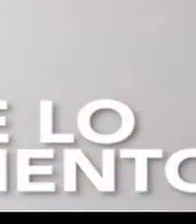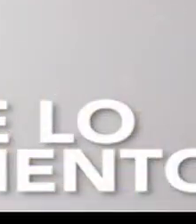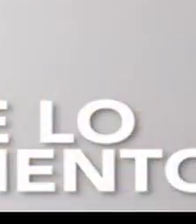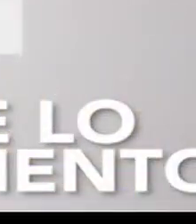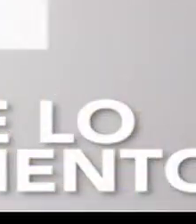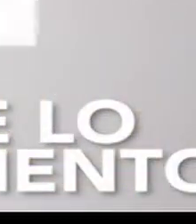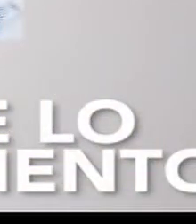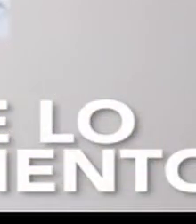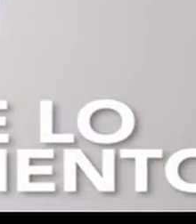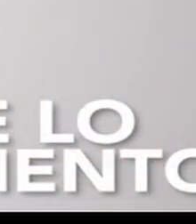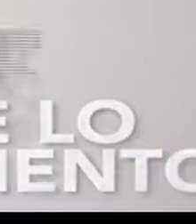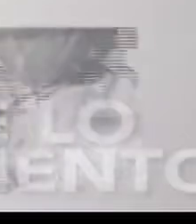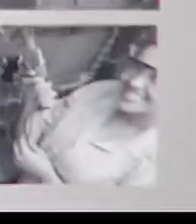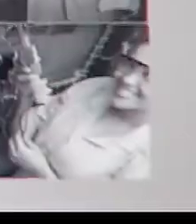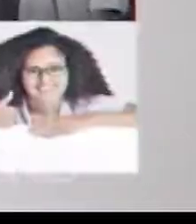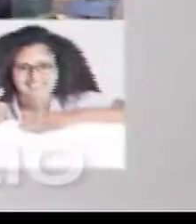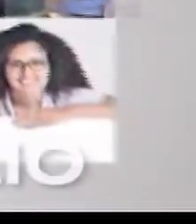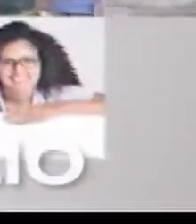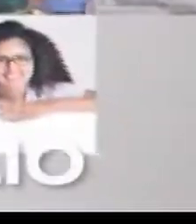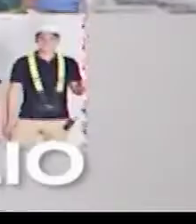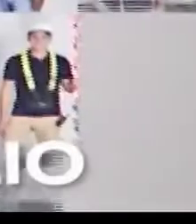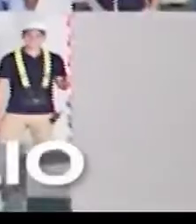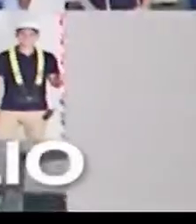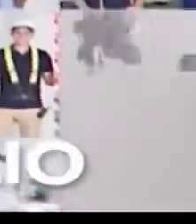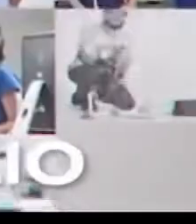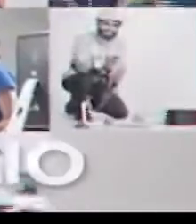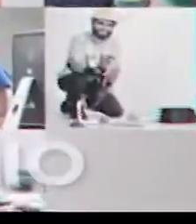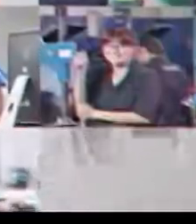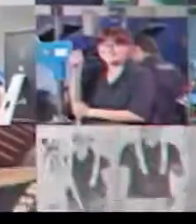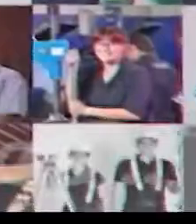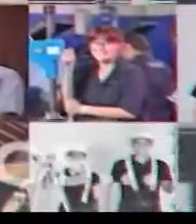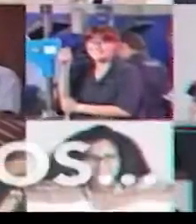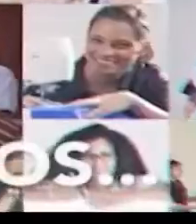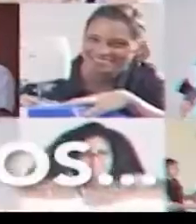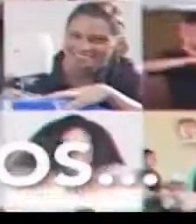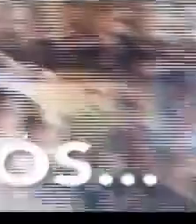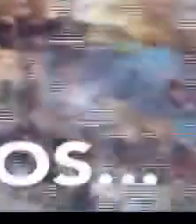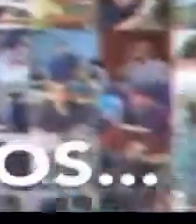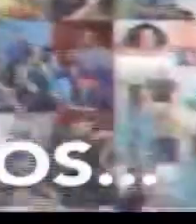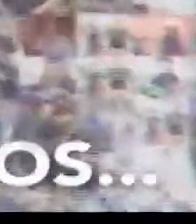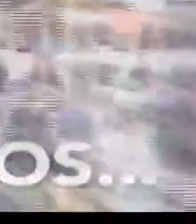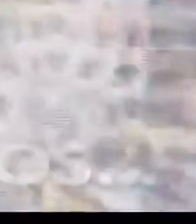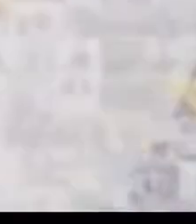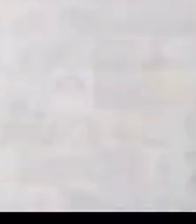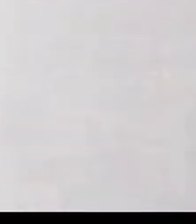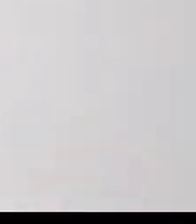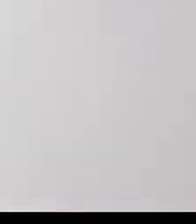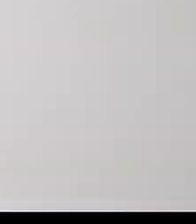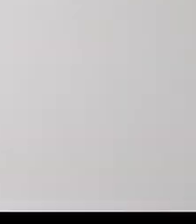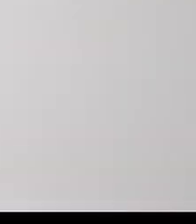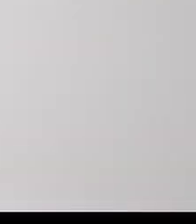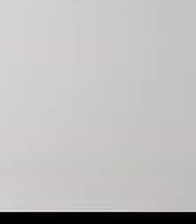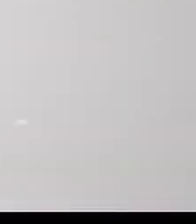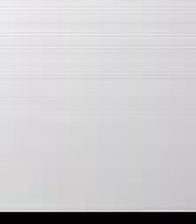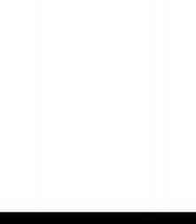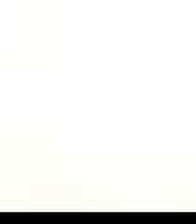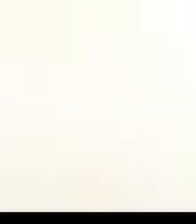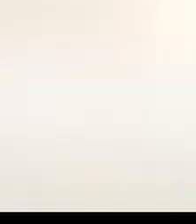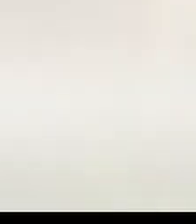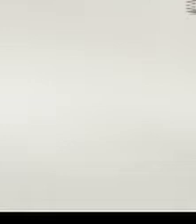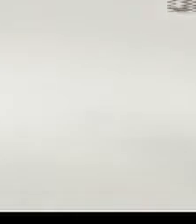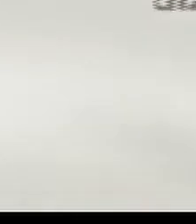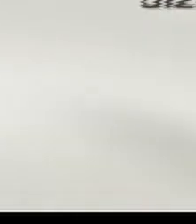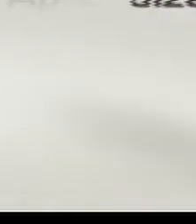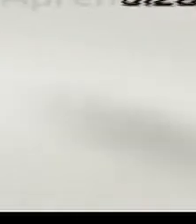las personas que lo mantienen en movimiento. En este mes de julio, agradecemos la labor de nuestros técnicos